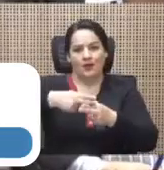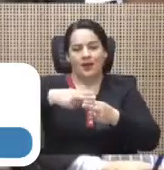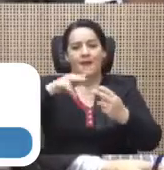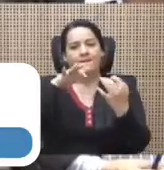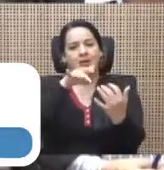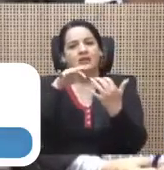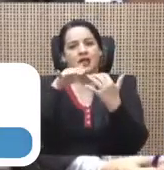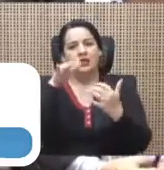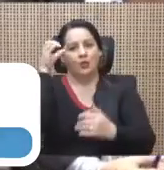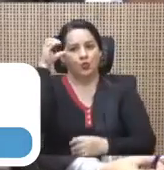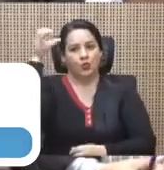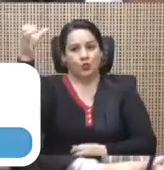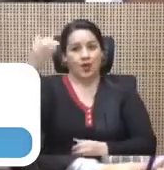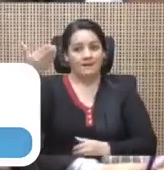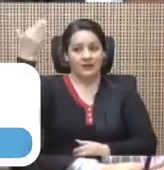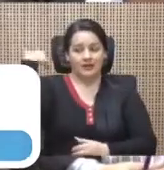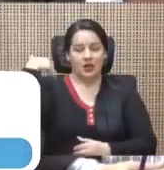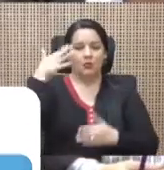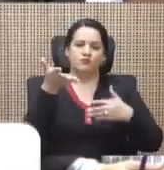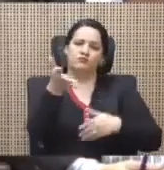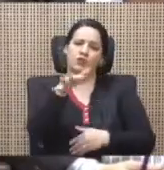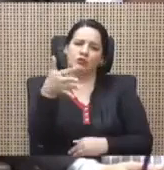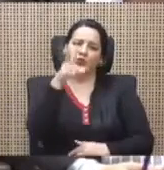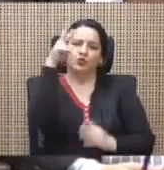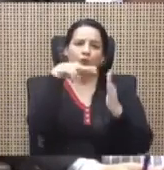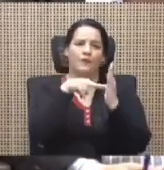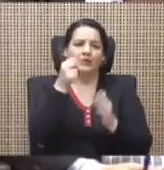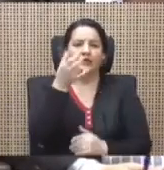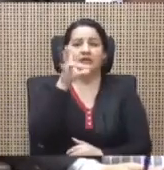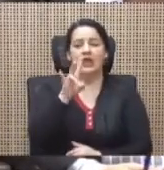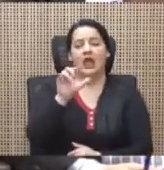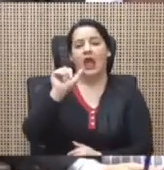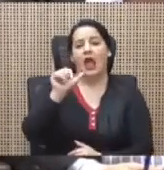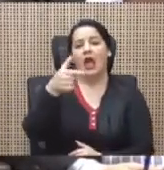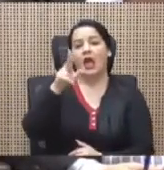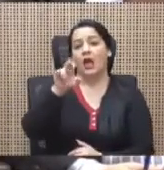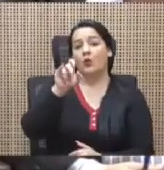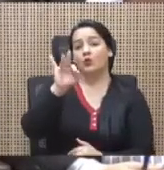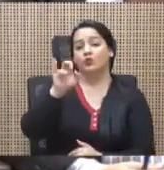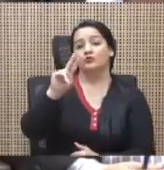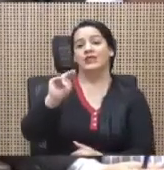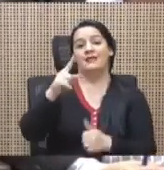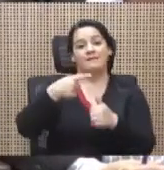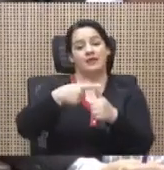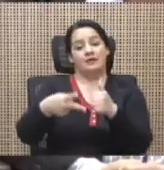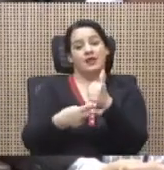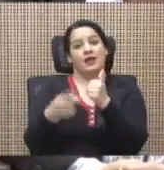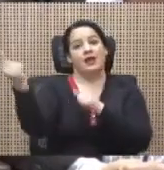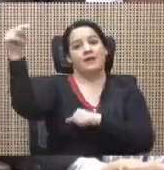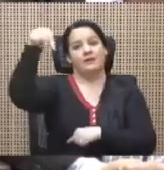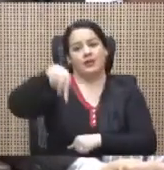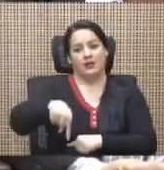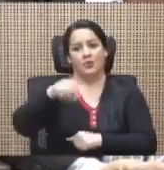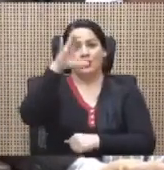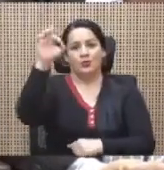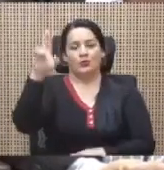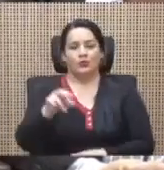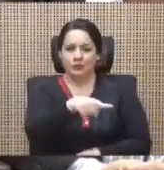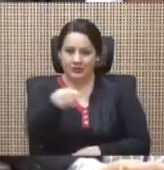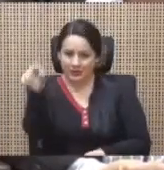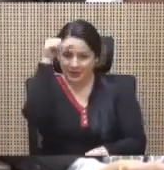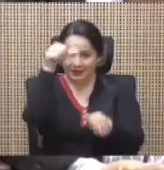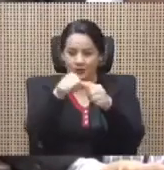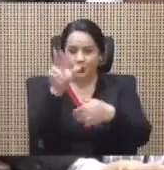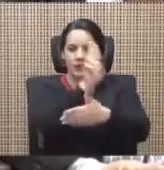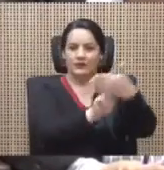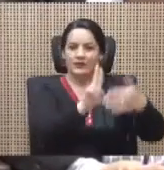En el pasado, más o menos en el 2017, cuando don Agustín vino por primera vez al país, ustedes recordarán que en la Universidad